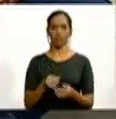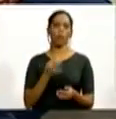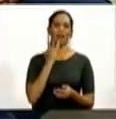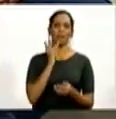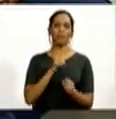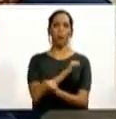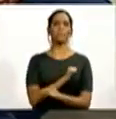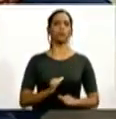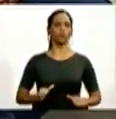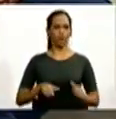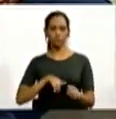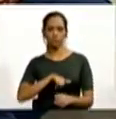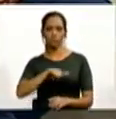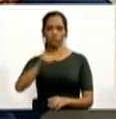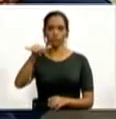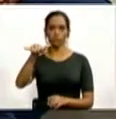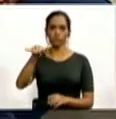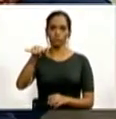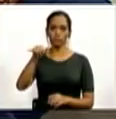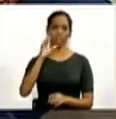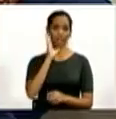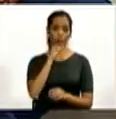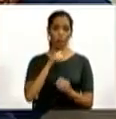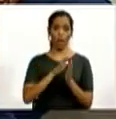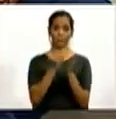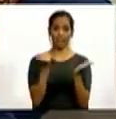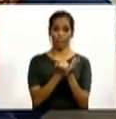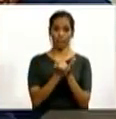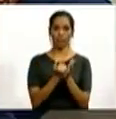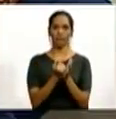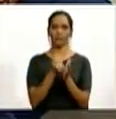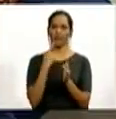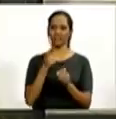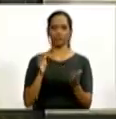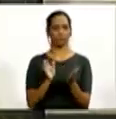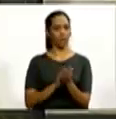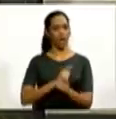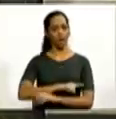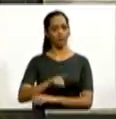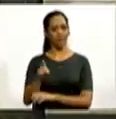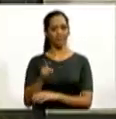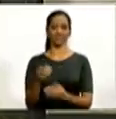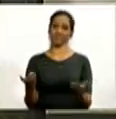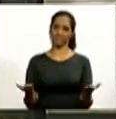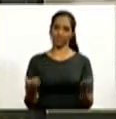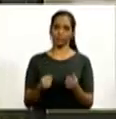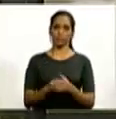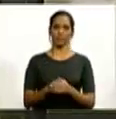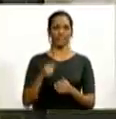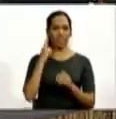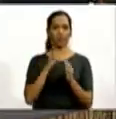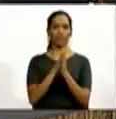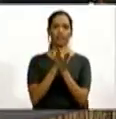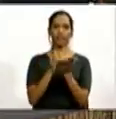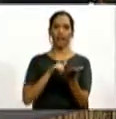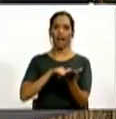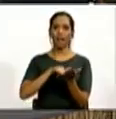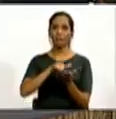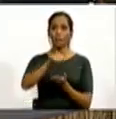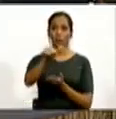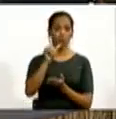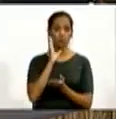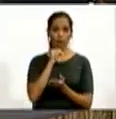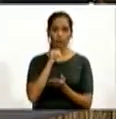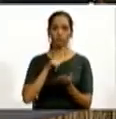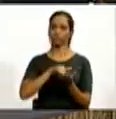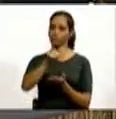Portugal sin pasaporte y obviamente sin la visa? Me van a devolver. Creo que no te deja, creo que la aerolínea ni siquiera te deja salir desde acá. Entonces